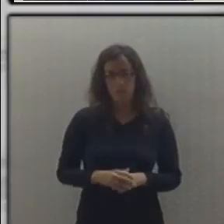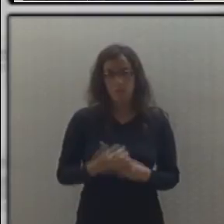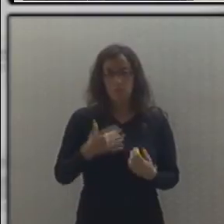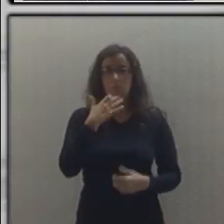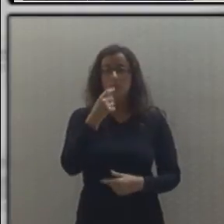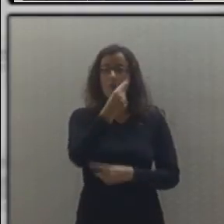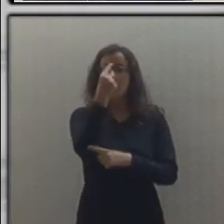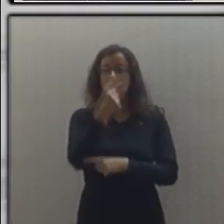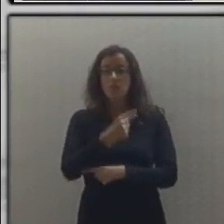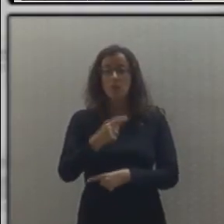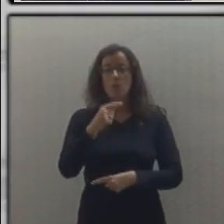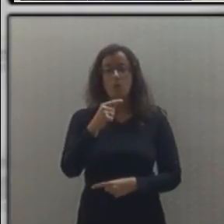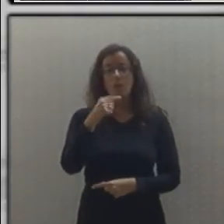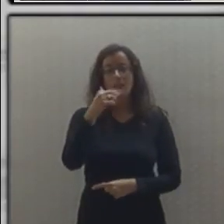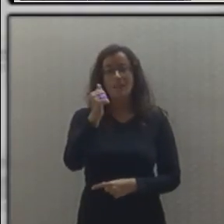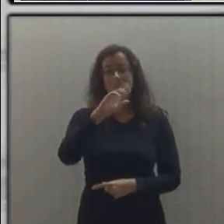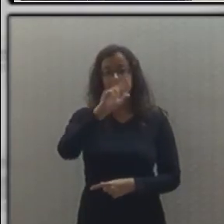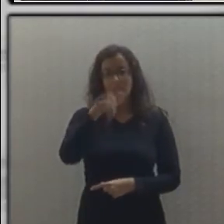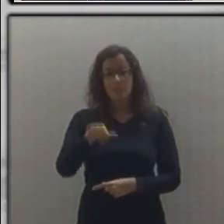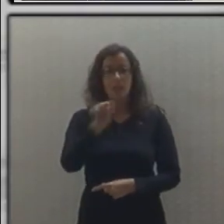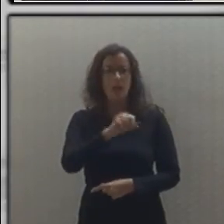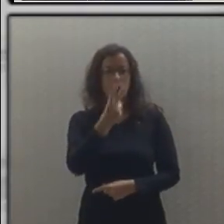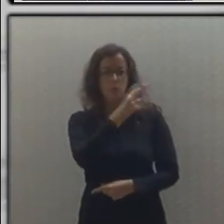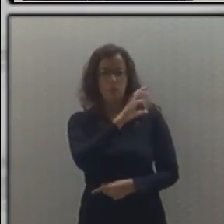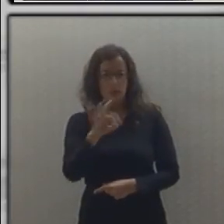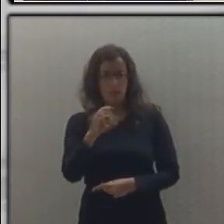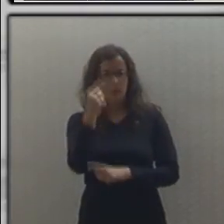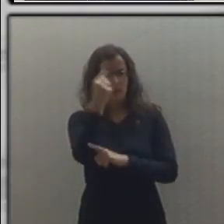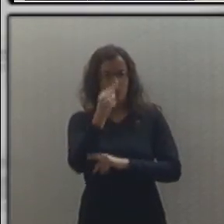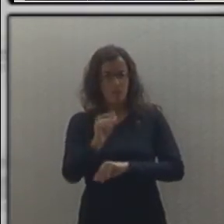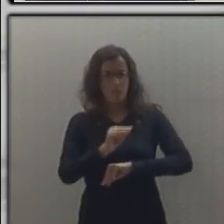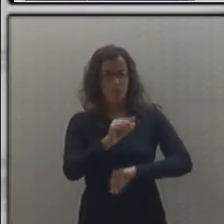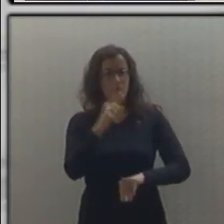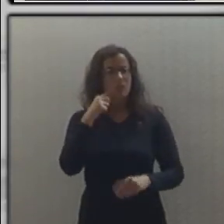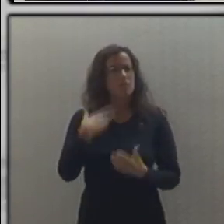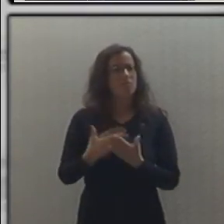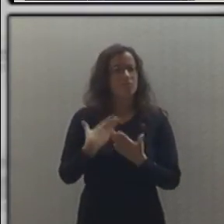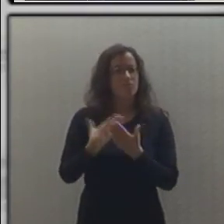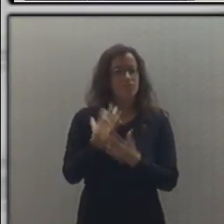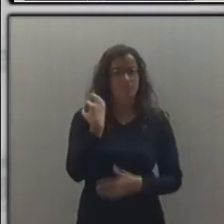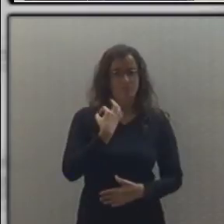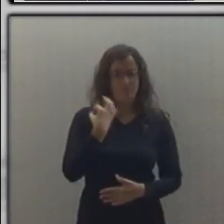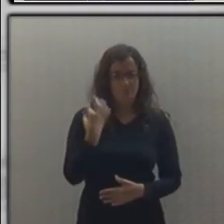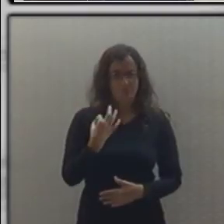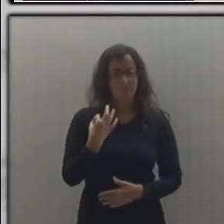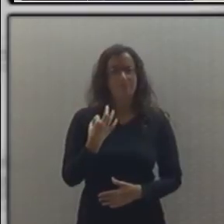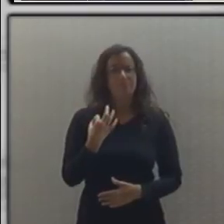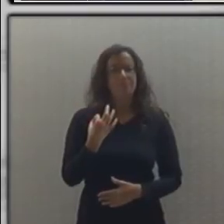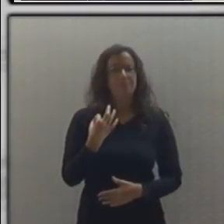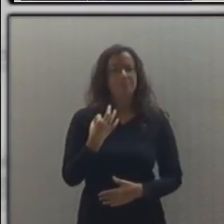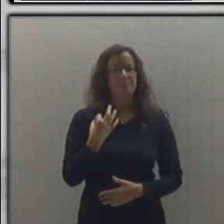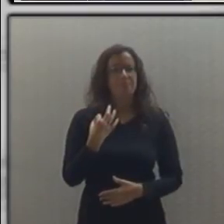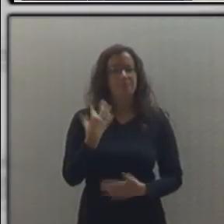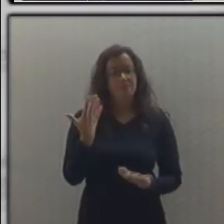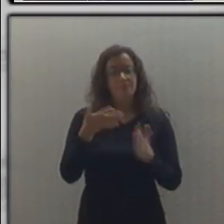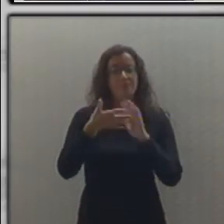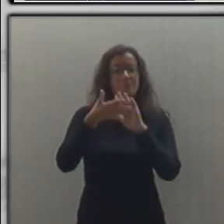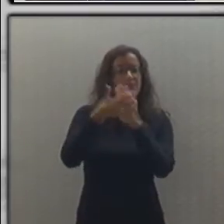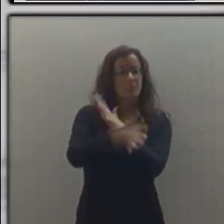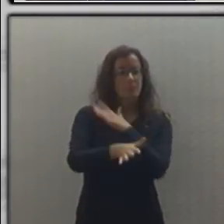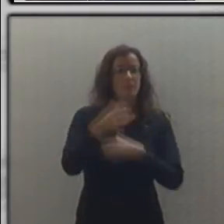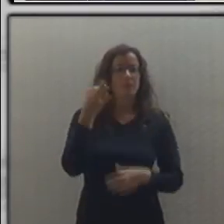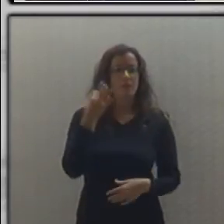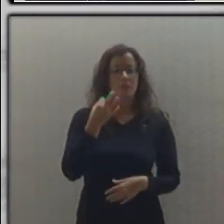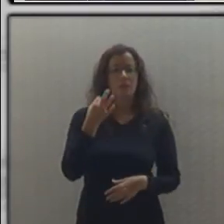dibujo de Alexander Klein, también de los años 20, donde precisamente demostraba o explicaba cómo